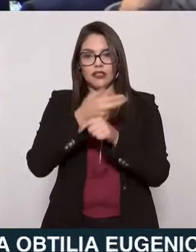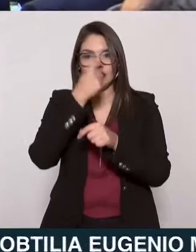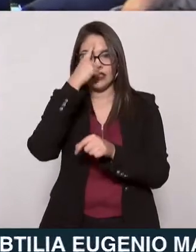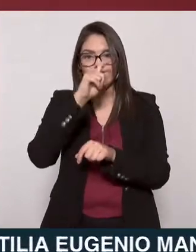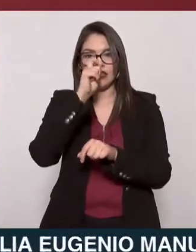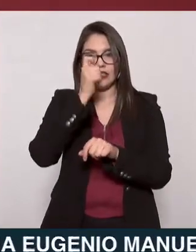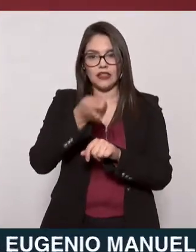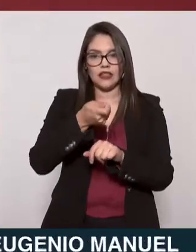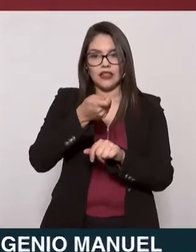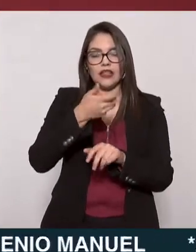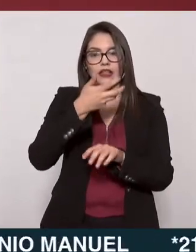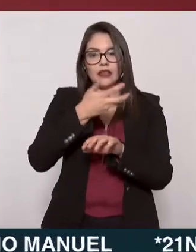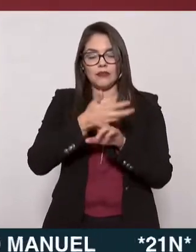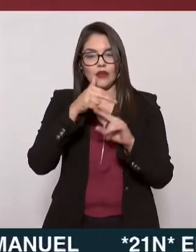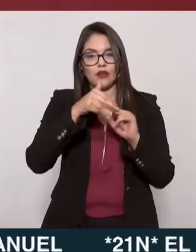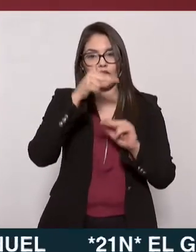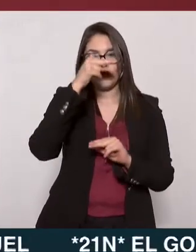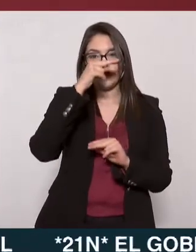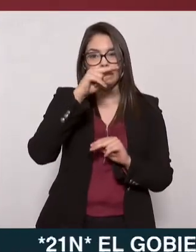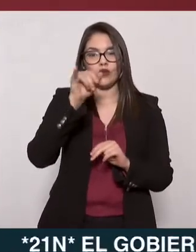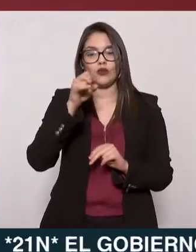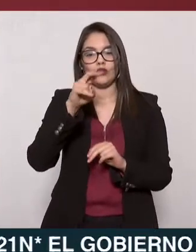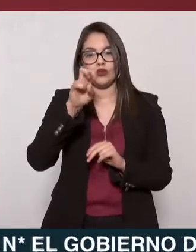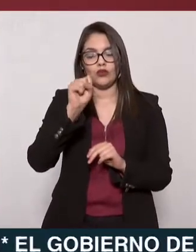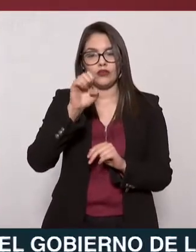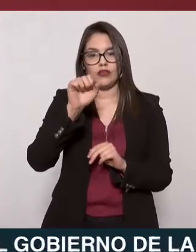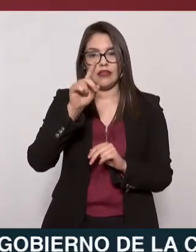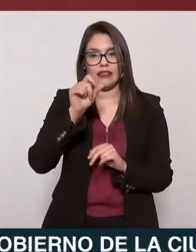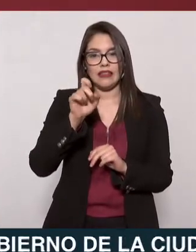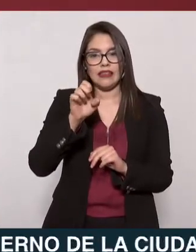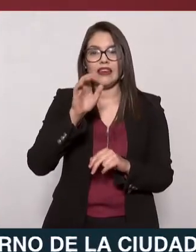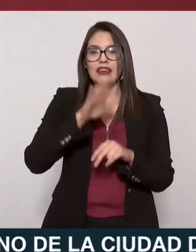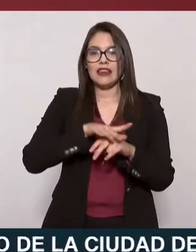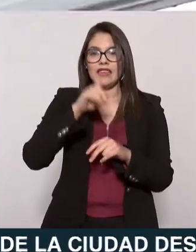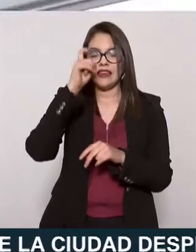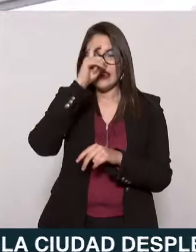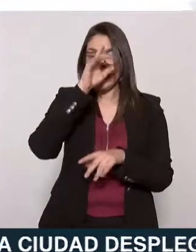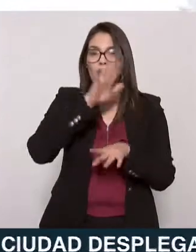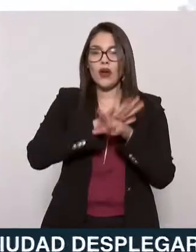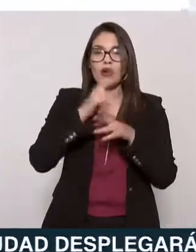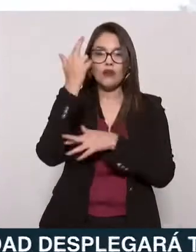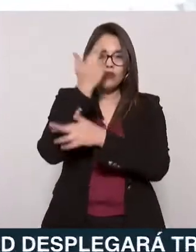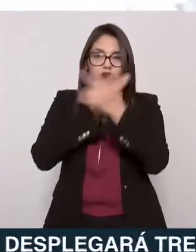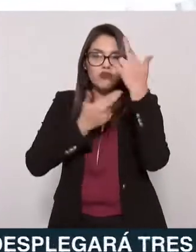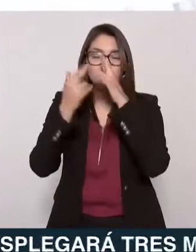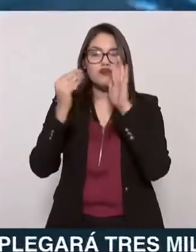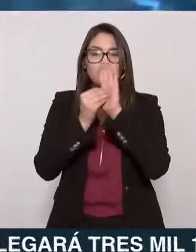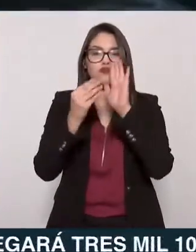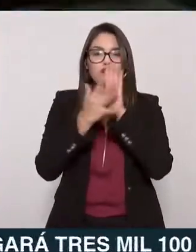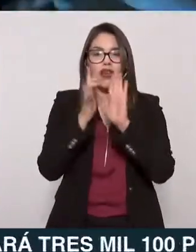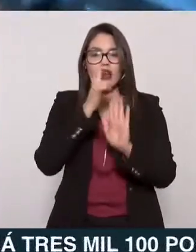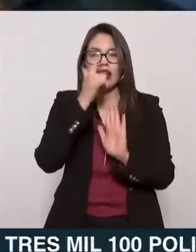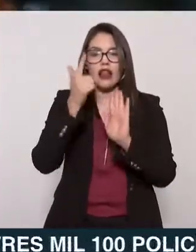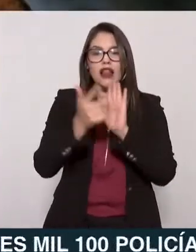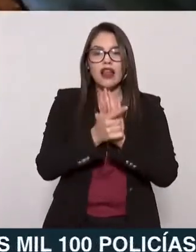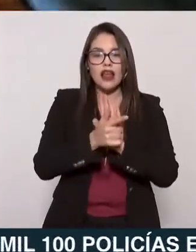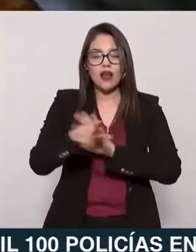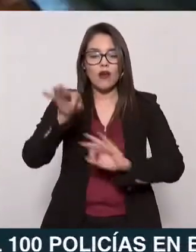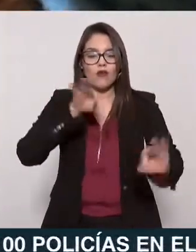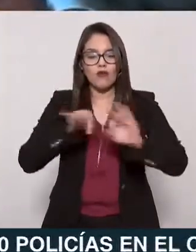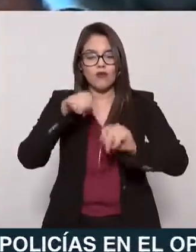Jesús Seade, aseveró que el segundo momento difícil fue el de las inspecciones a la aplicación de la reforma laboral en